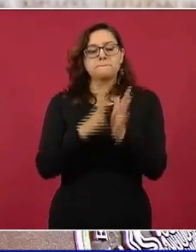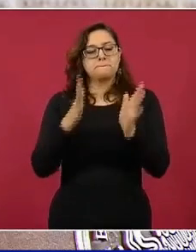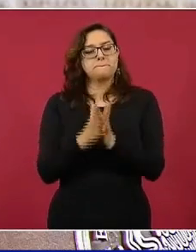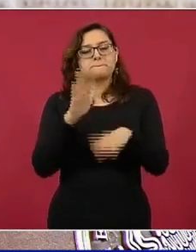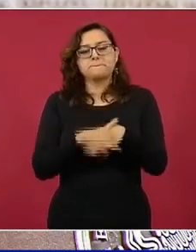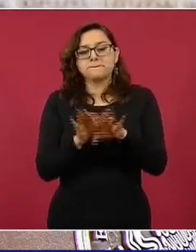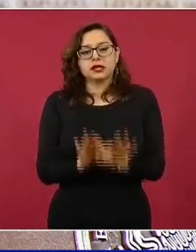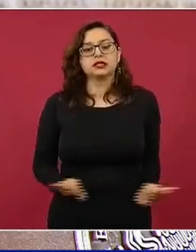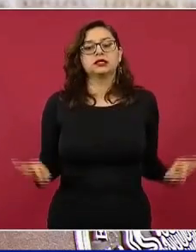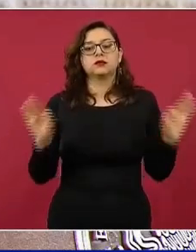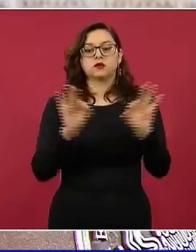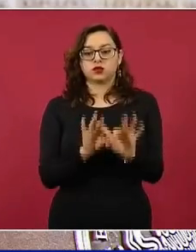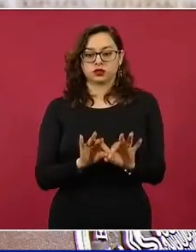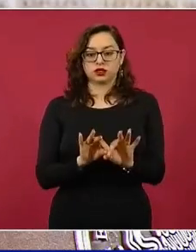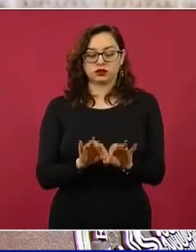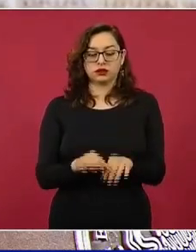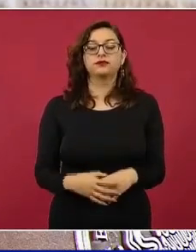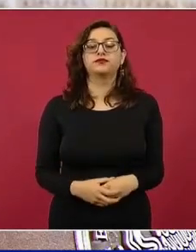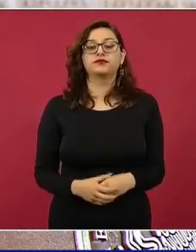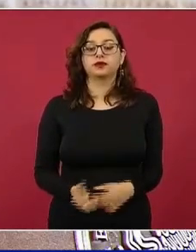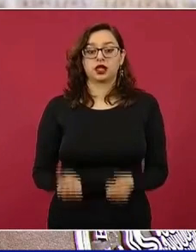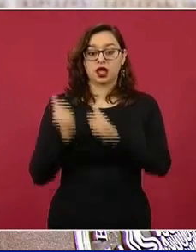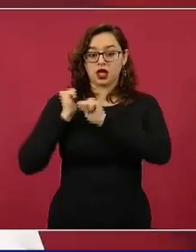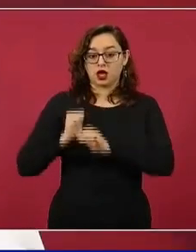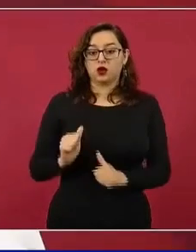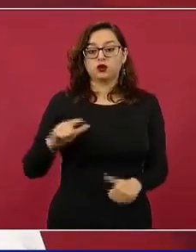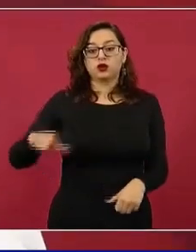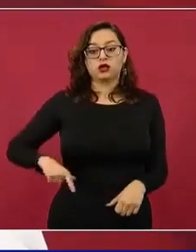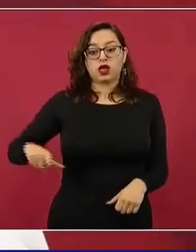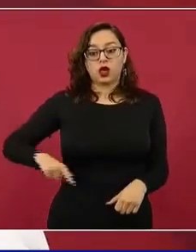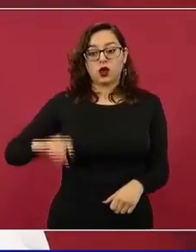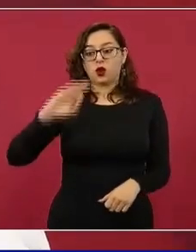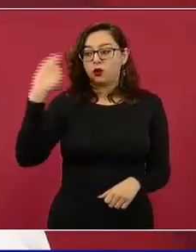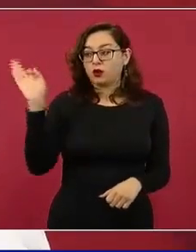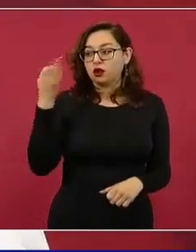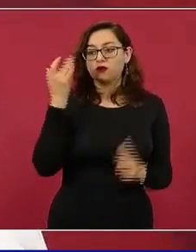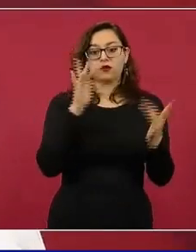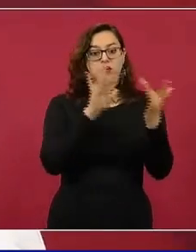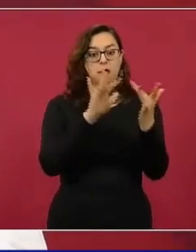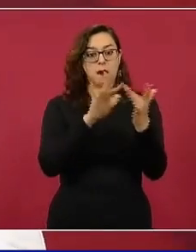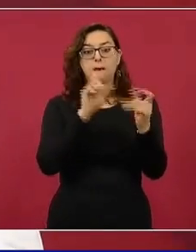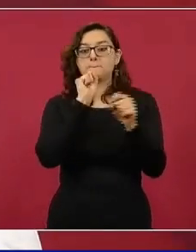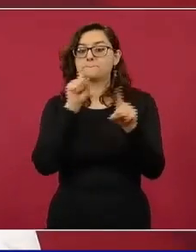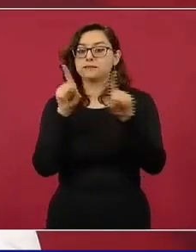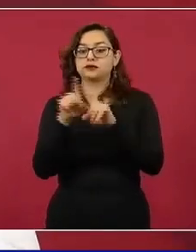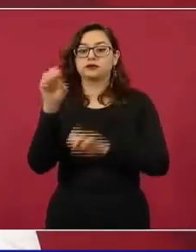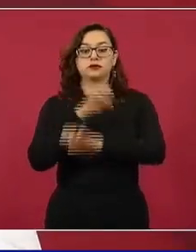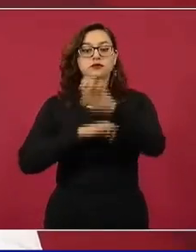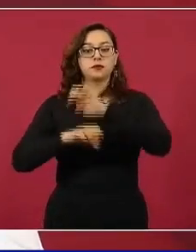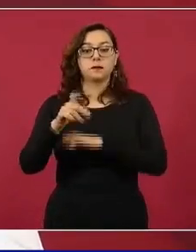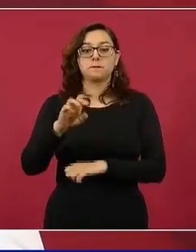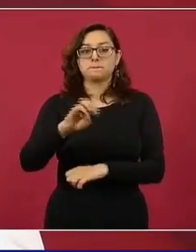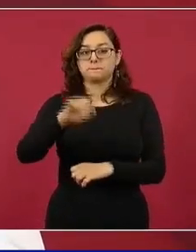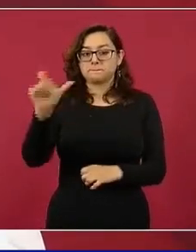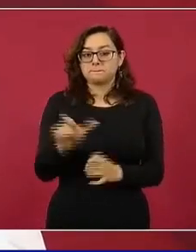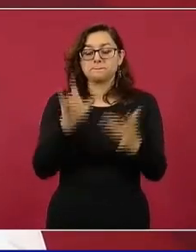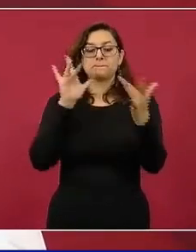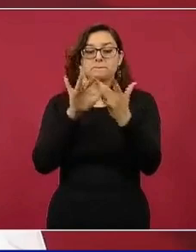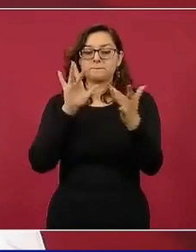Estableceremos una estrecha comunicación con las autoridades del gobierno federal y con Petróleos Mexicanos, donde